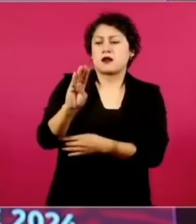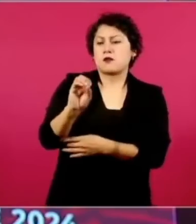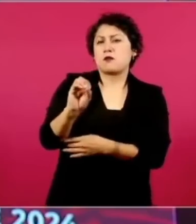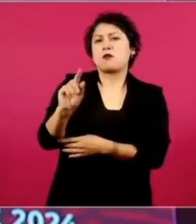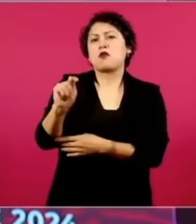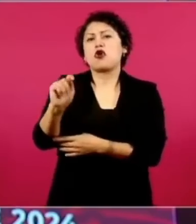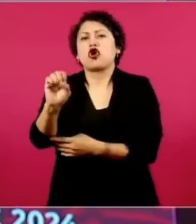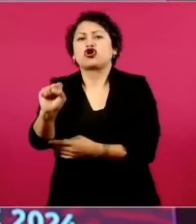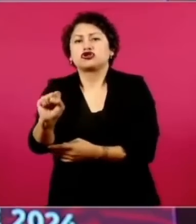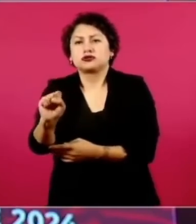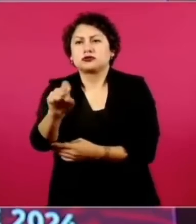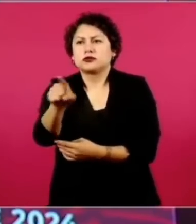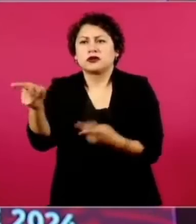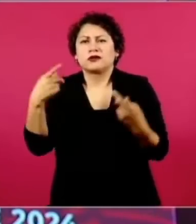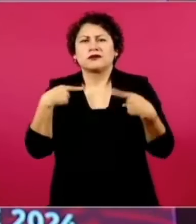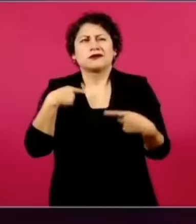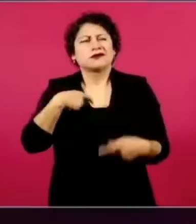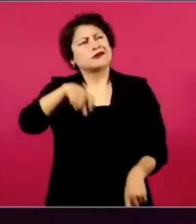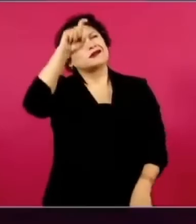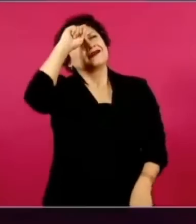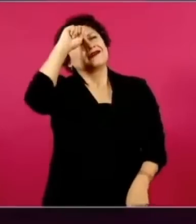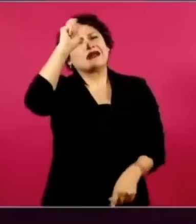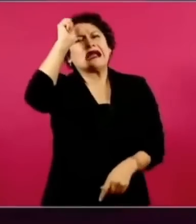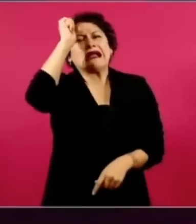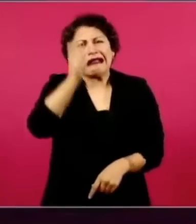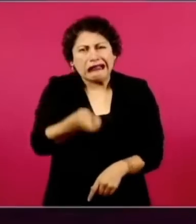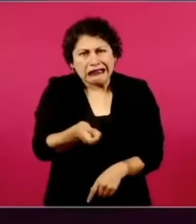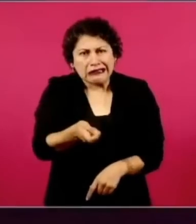¿Son bots? ¿Qué es eso?